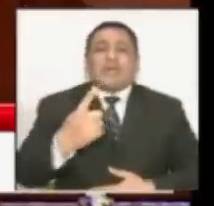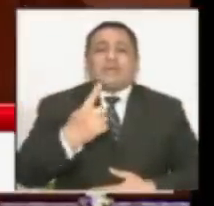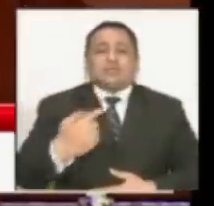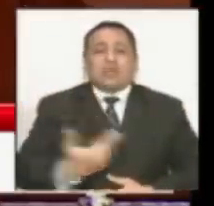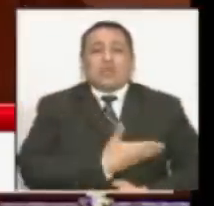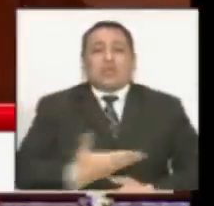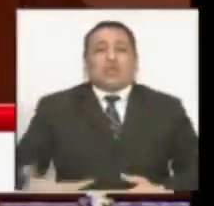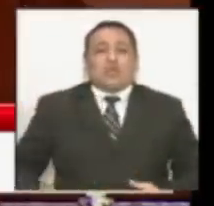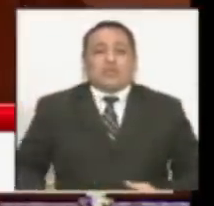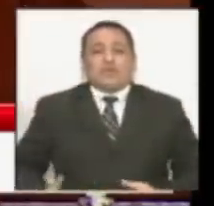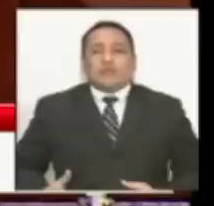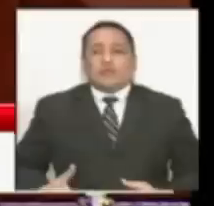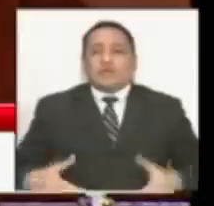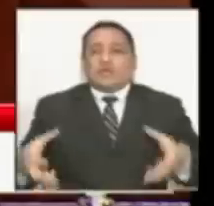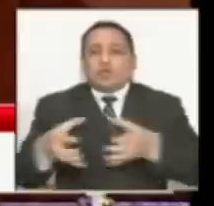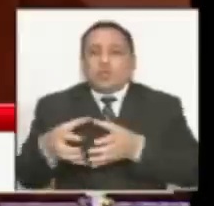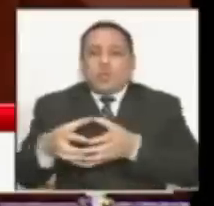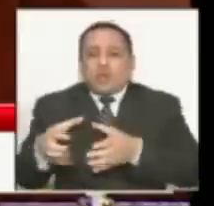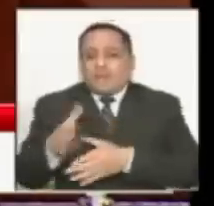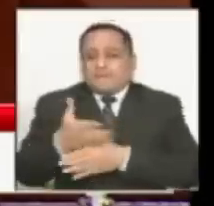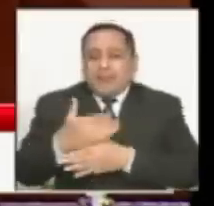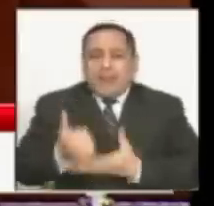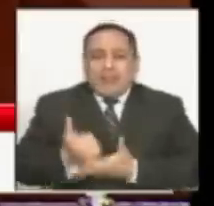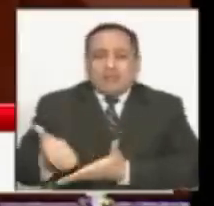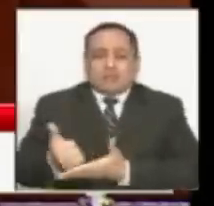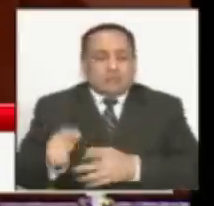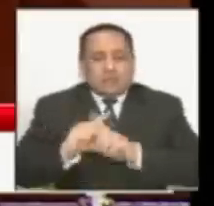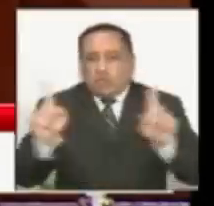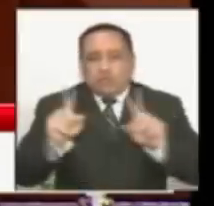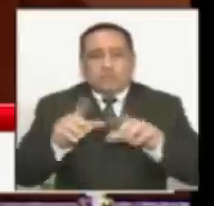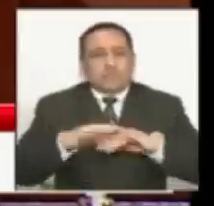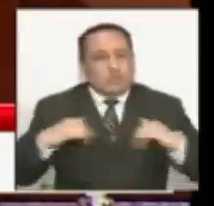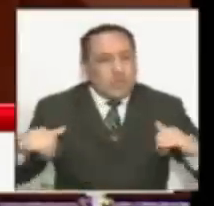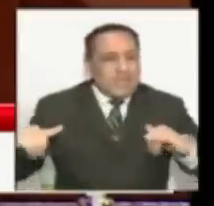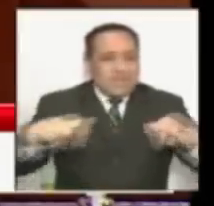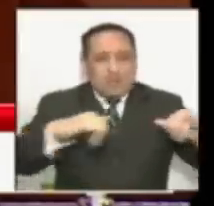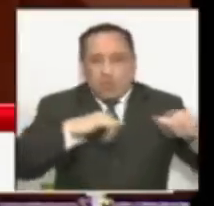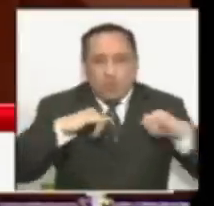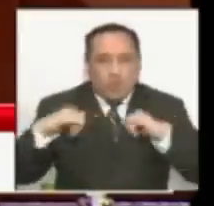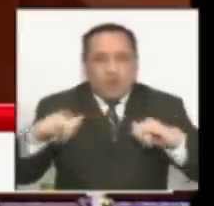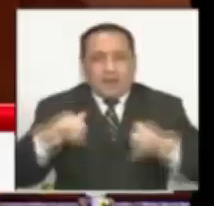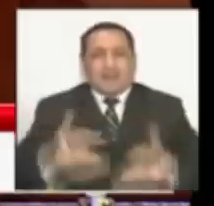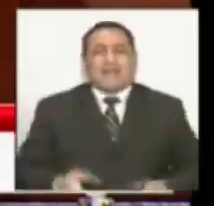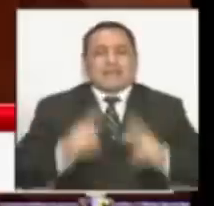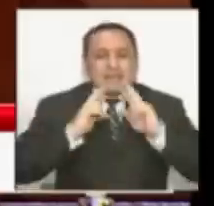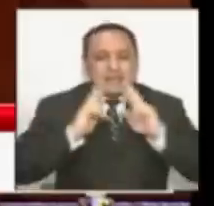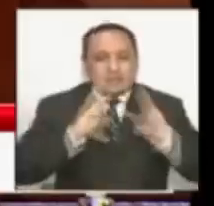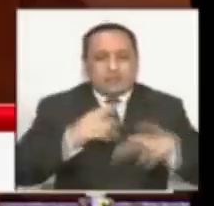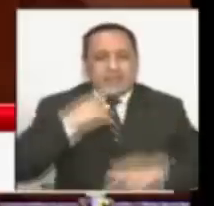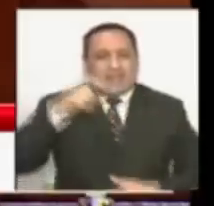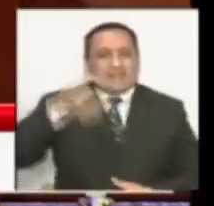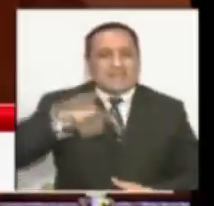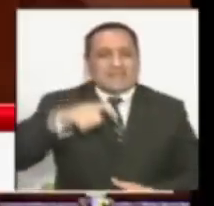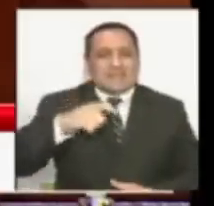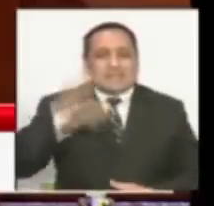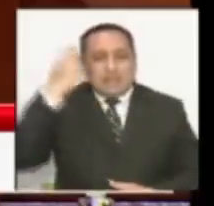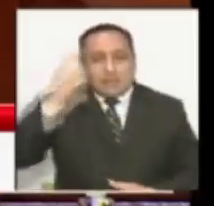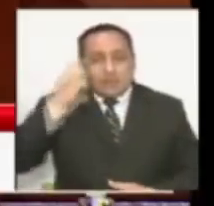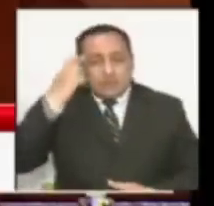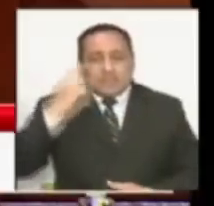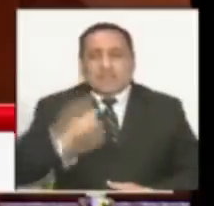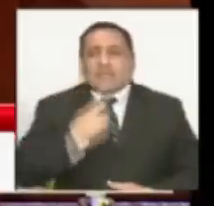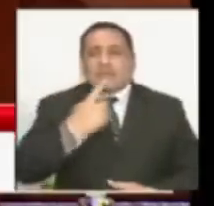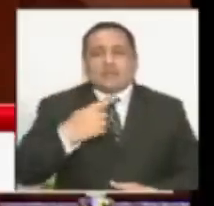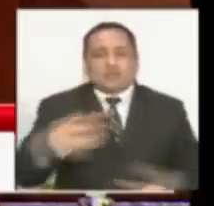un gobierno partidista, sino plural, que responda precisamente a la necesidad de que la política